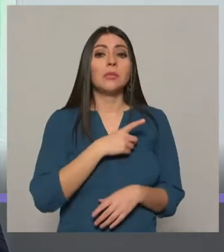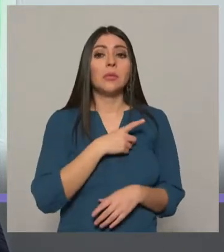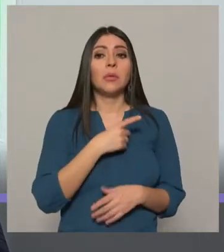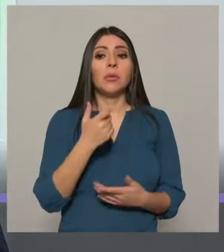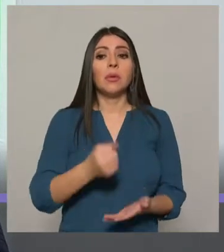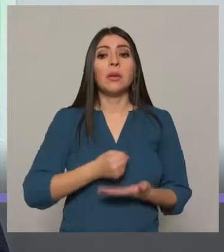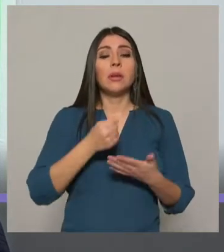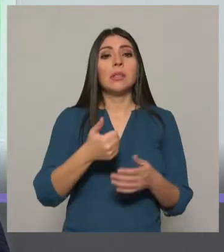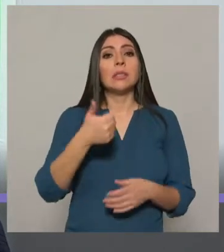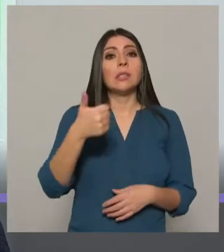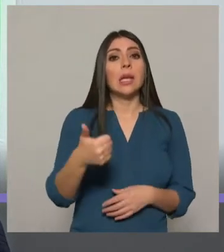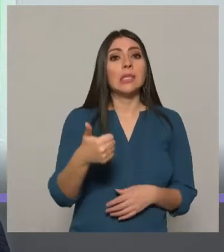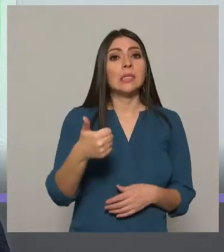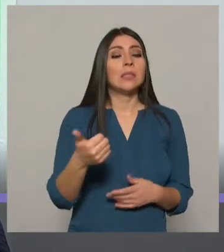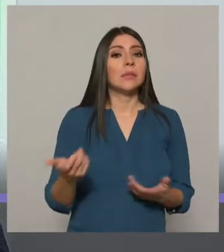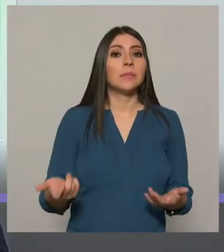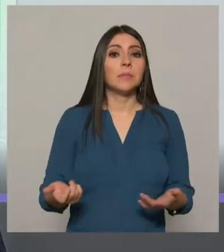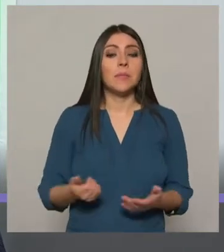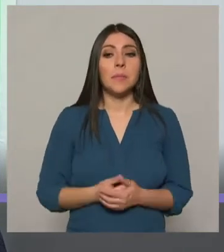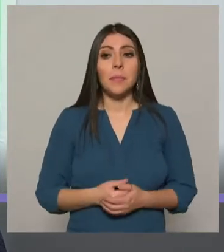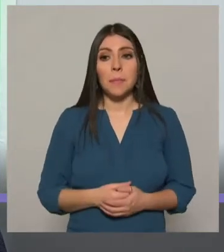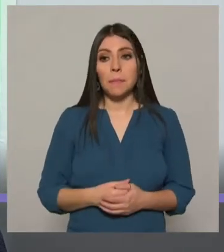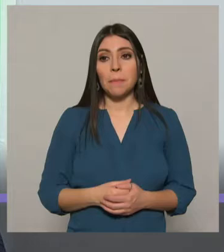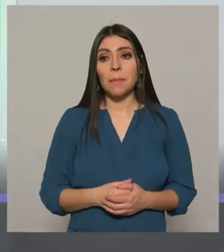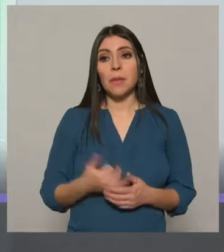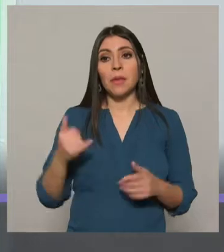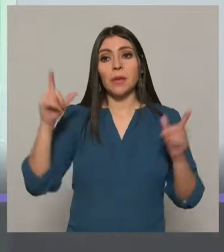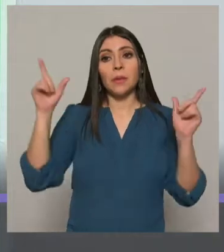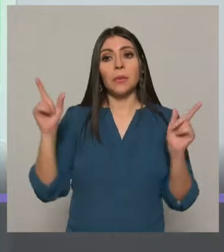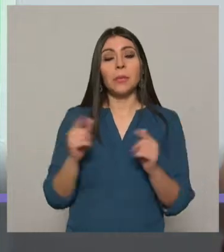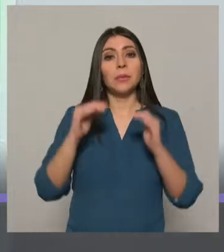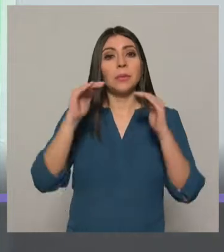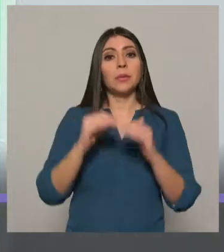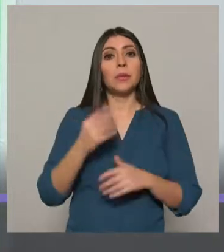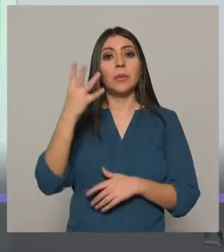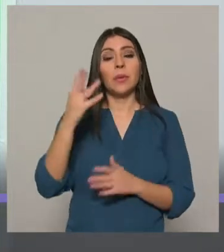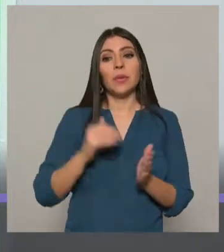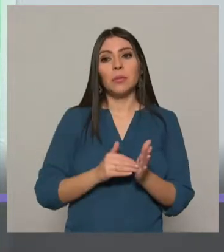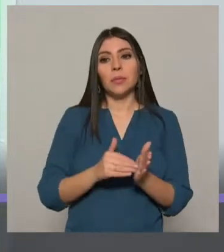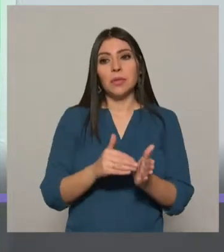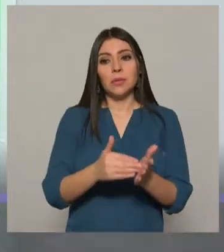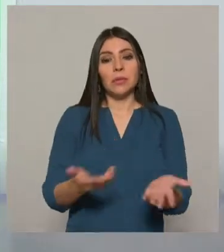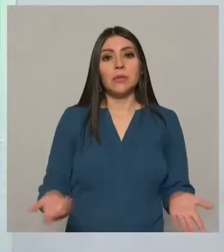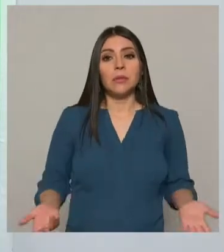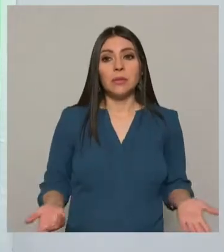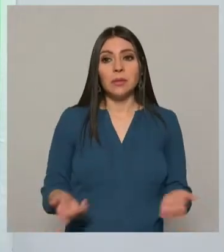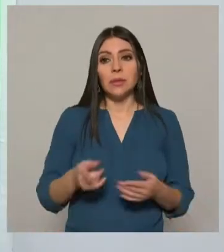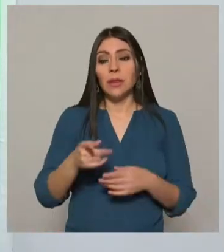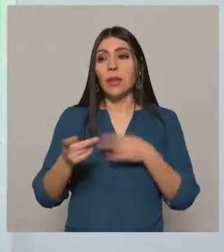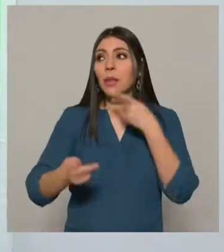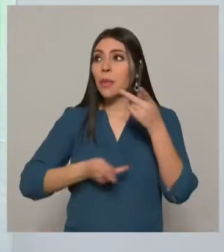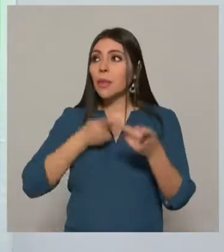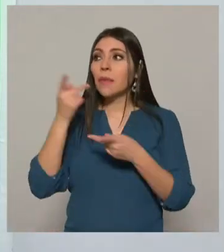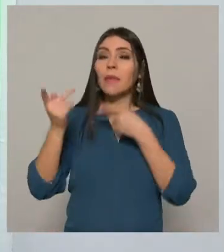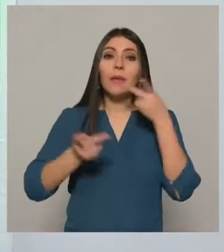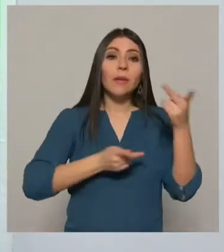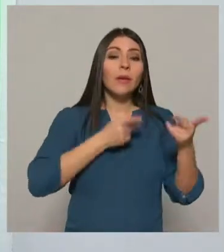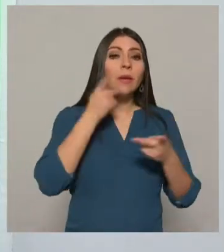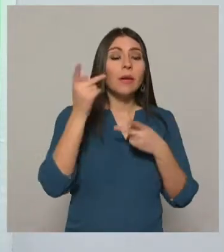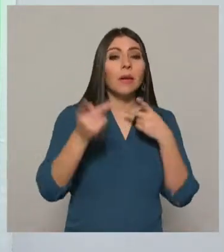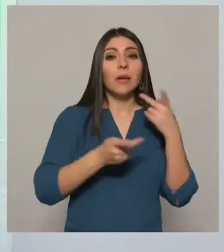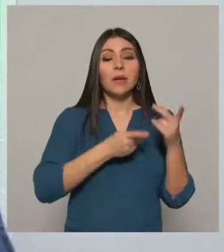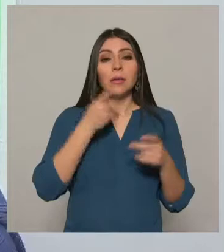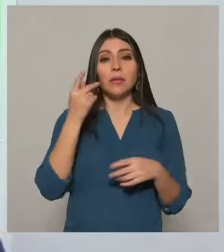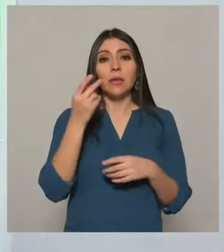6 y cachito, y le recortaron 4 millones. Entonces, pues en el discurso hablamos y decimos una